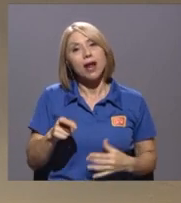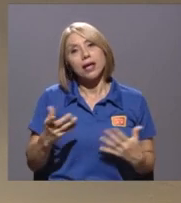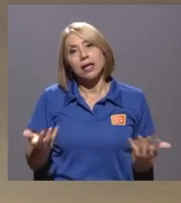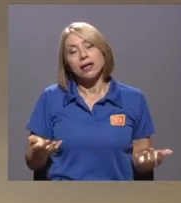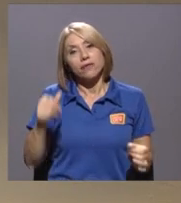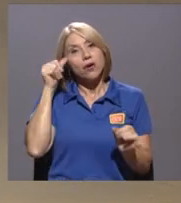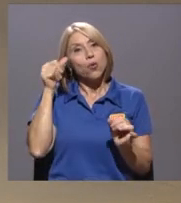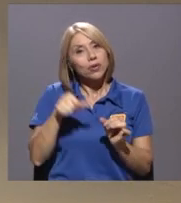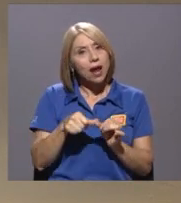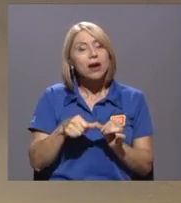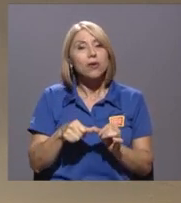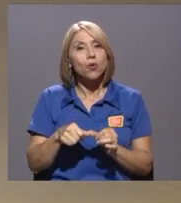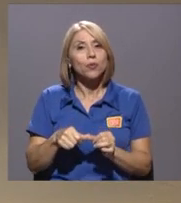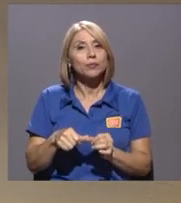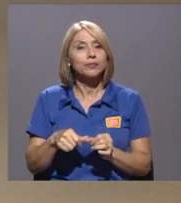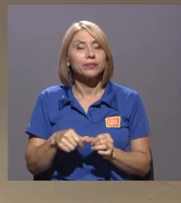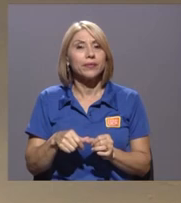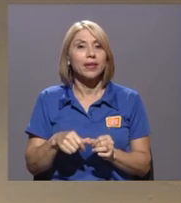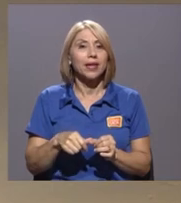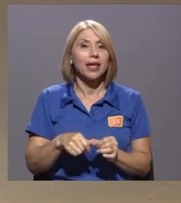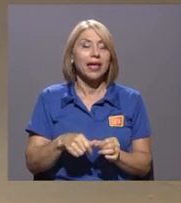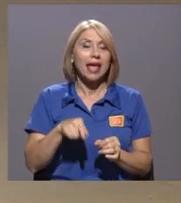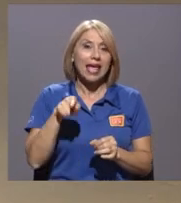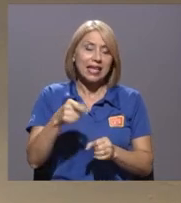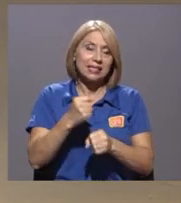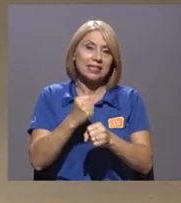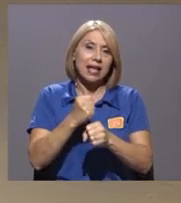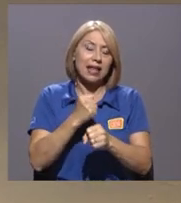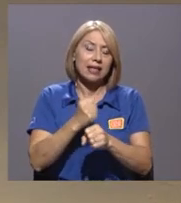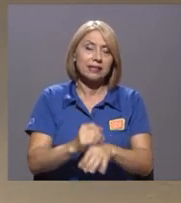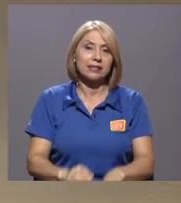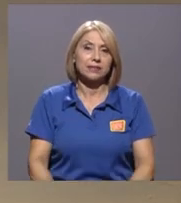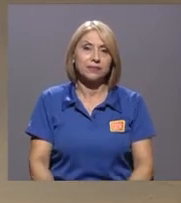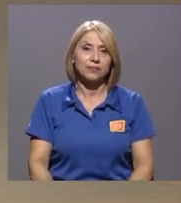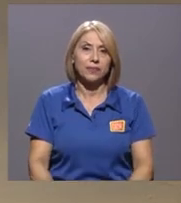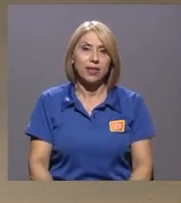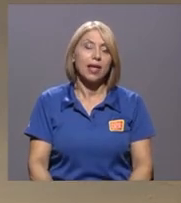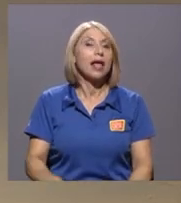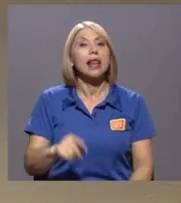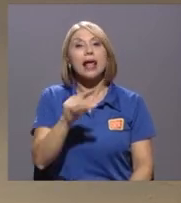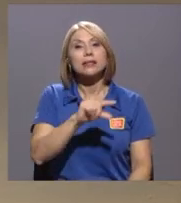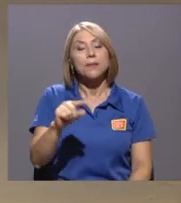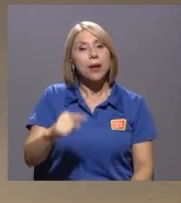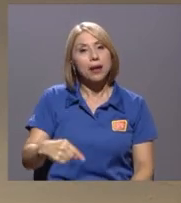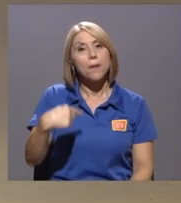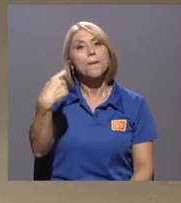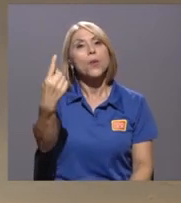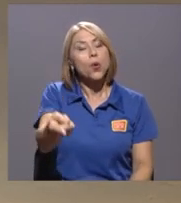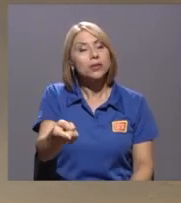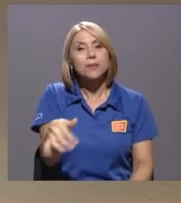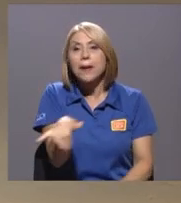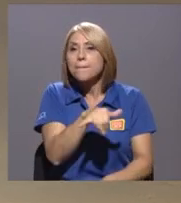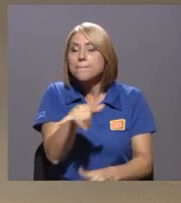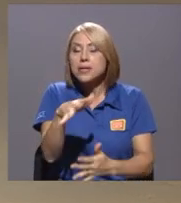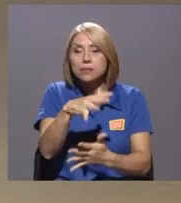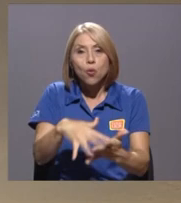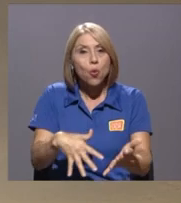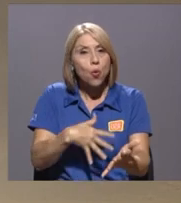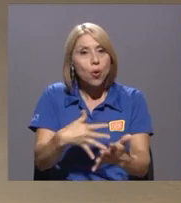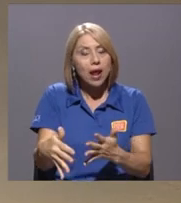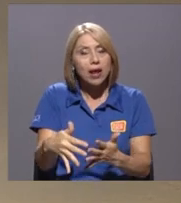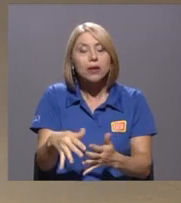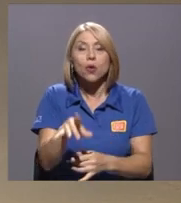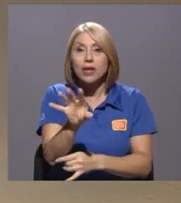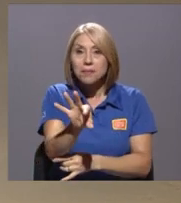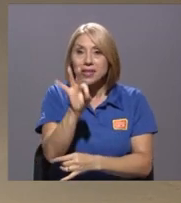recordarlo en esa en esas tareas en la próxima semana en los mismos tiempos y circunstancias los